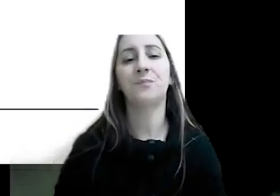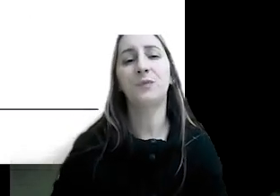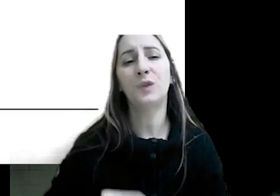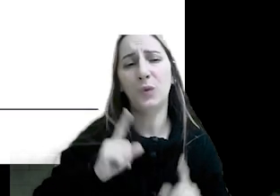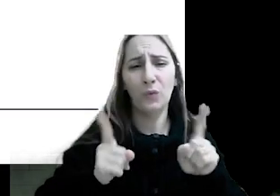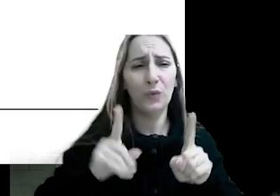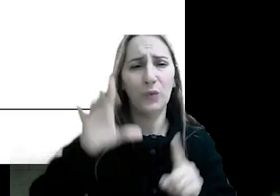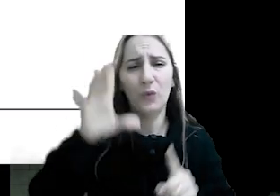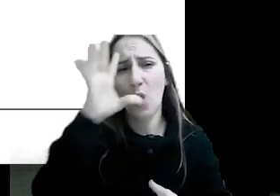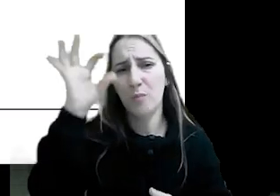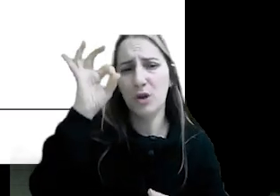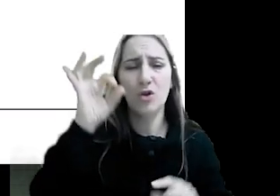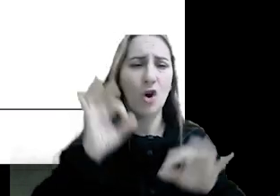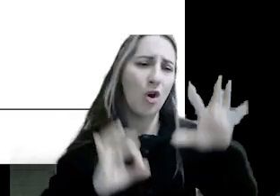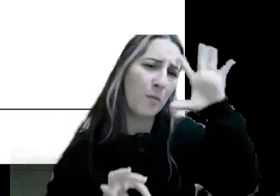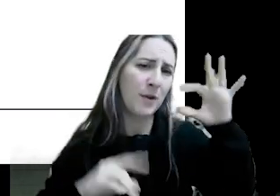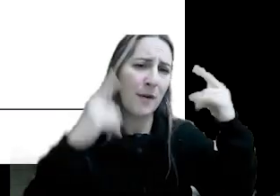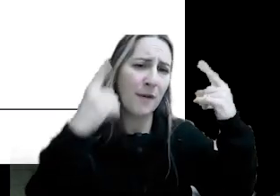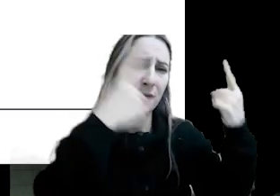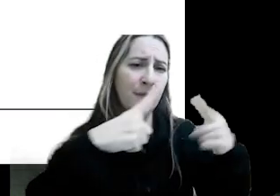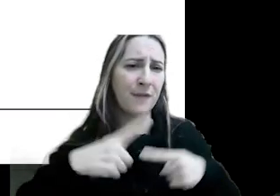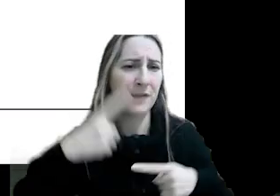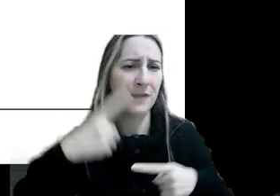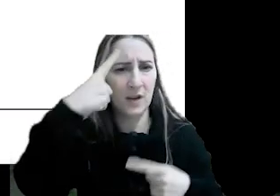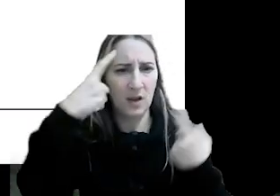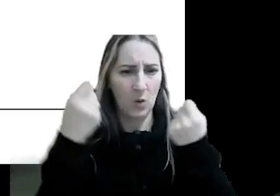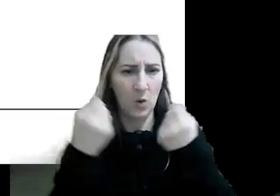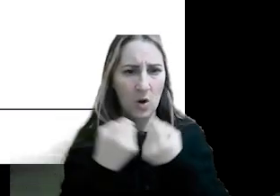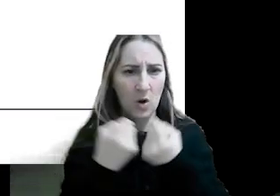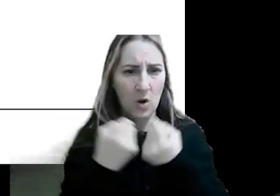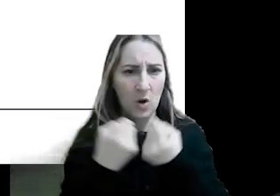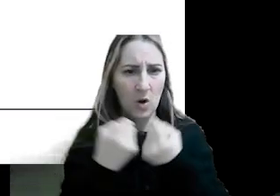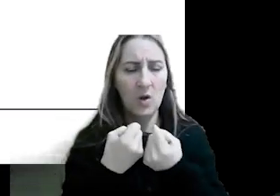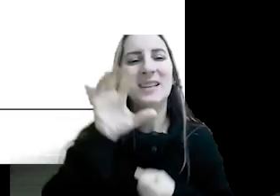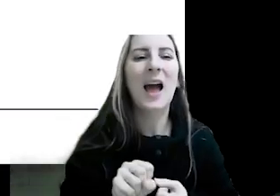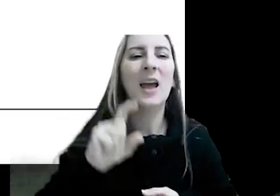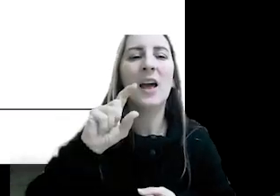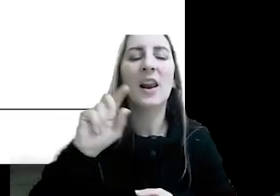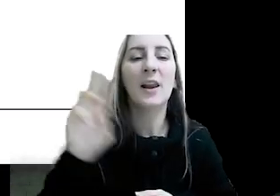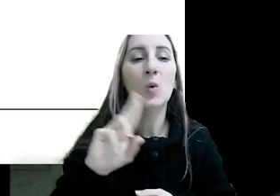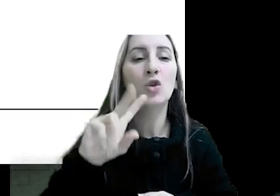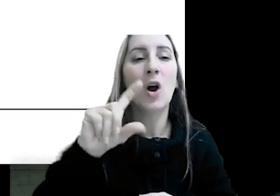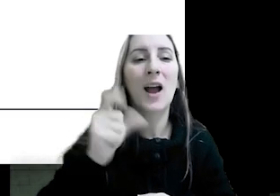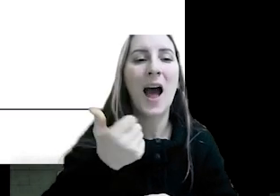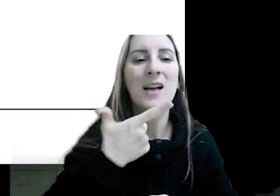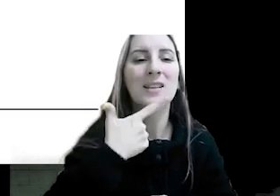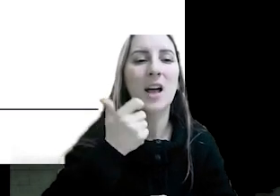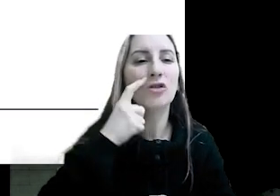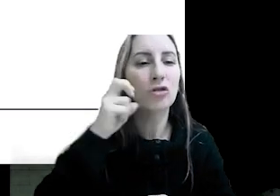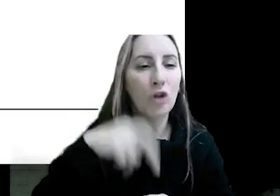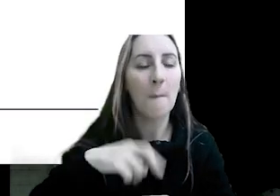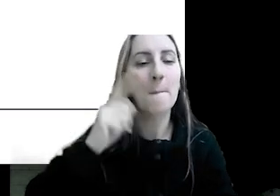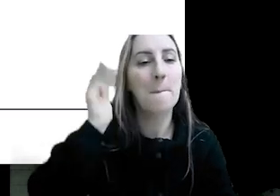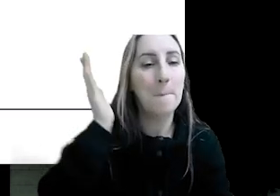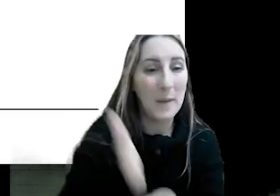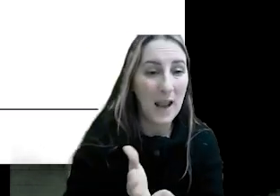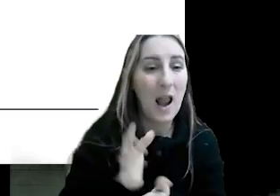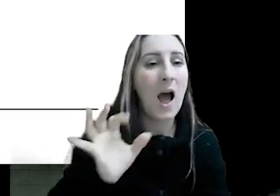estas diferencias, si bien traje un recurso de casación penal, es del año 2019